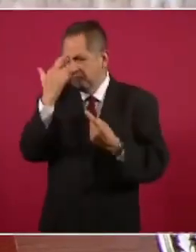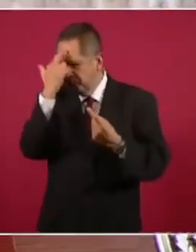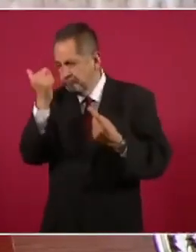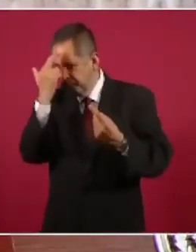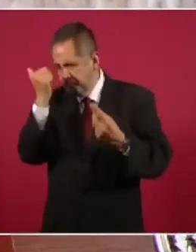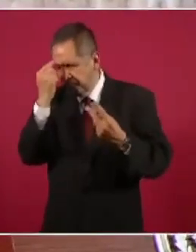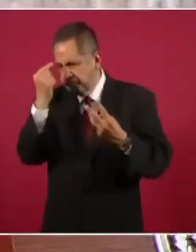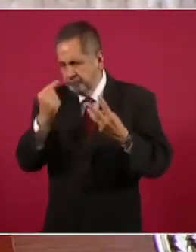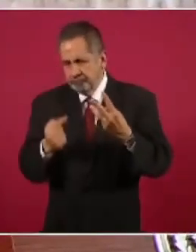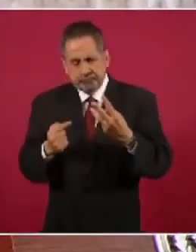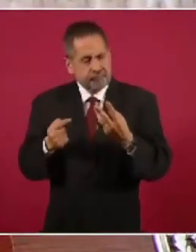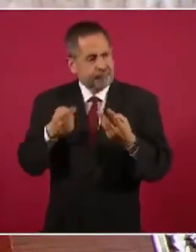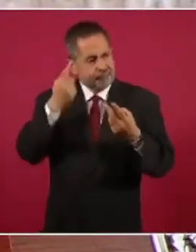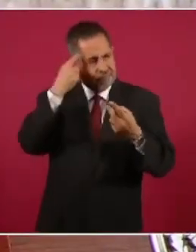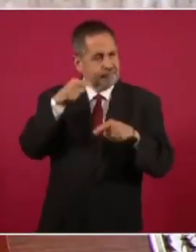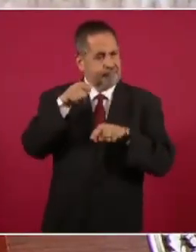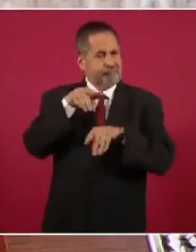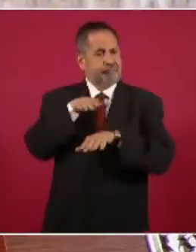con este tema.